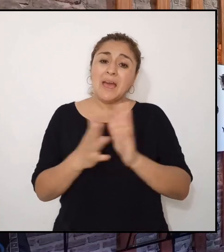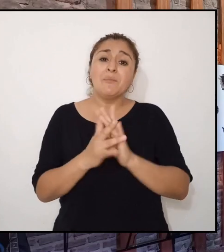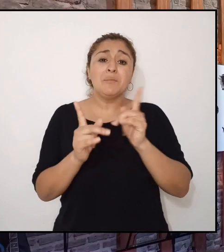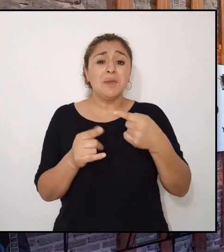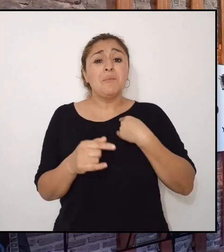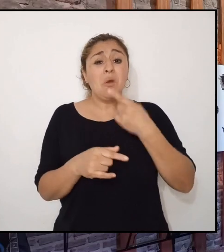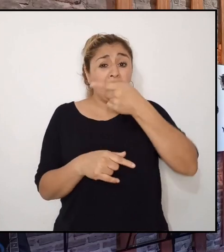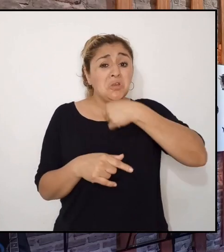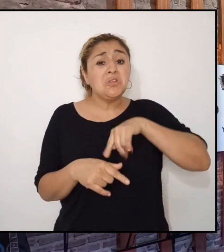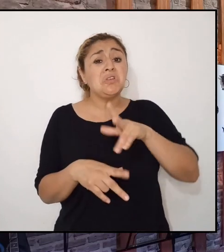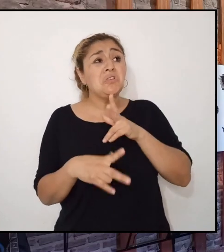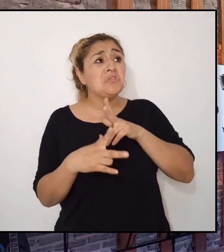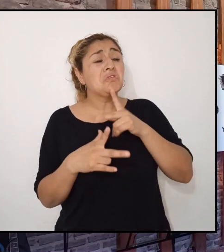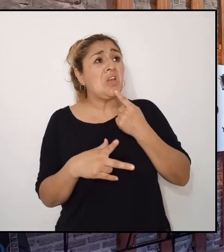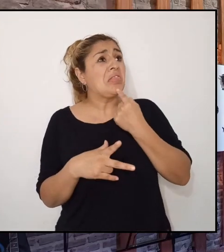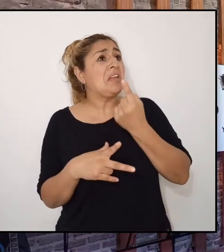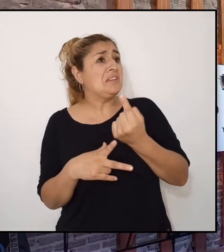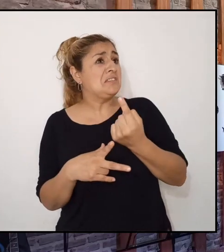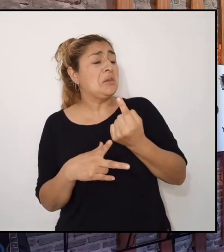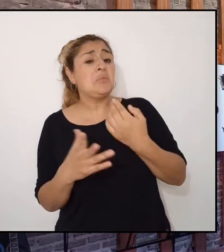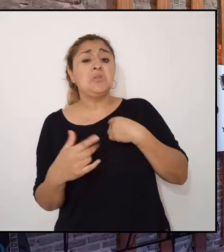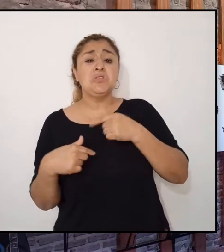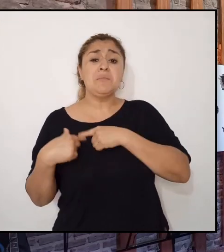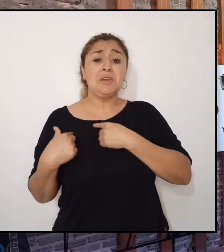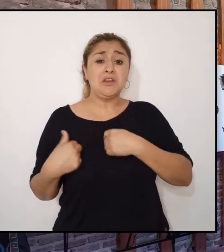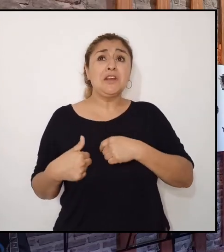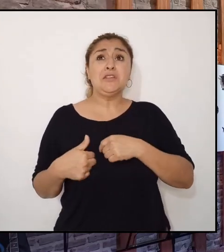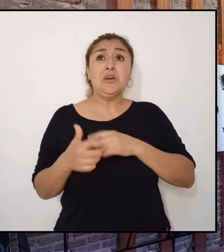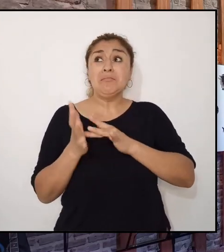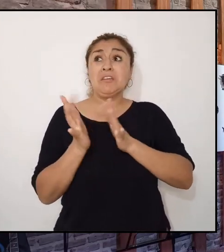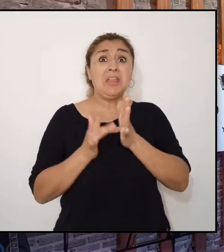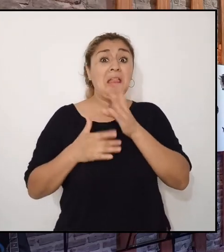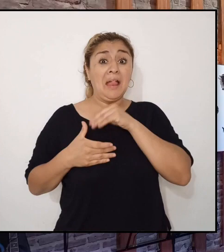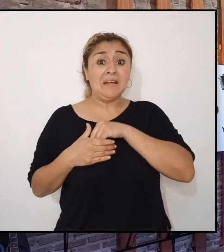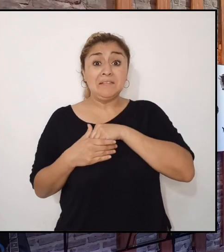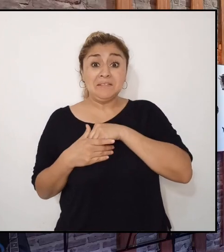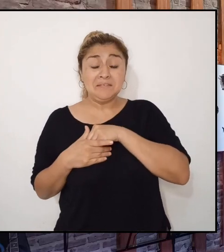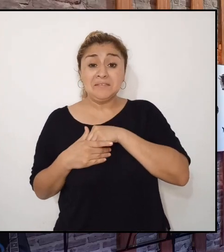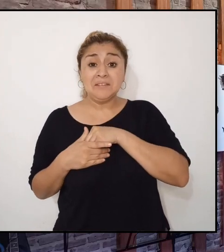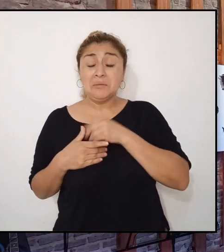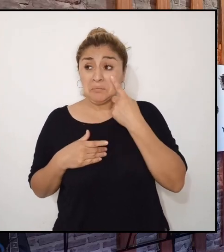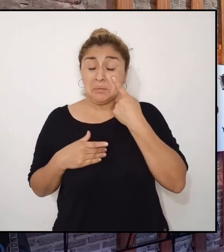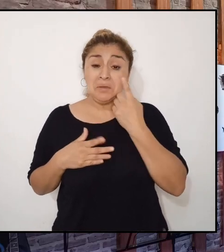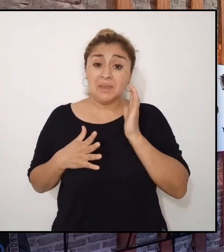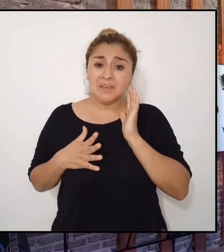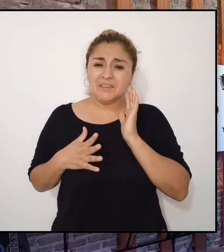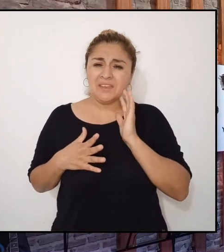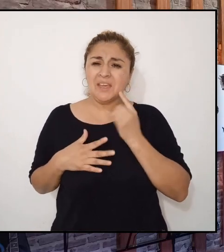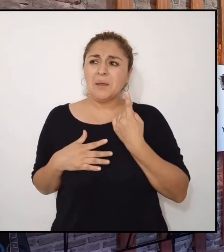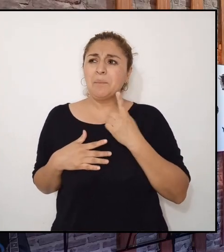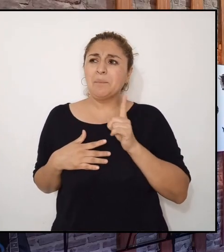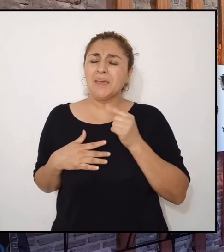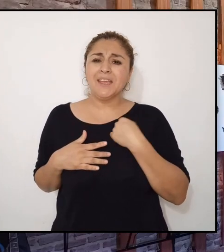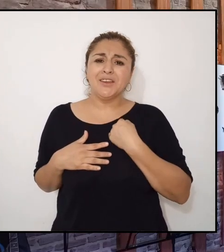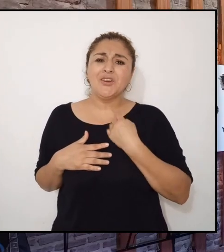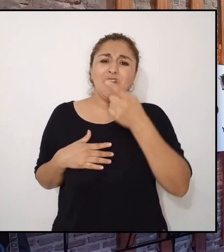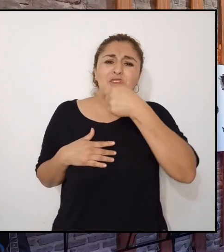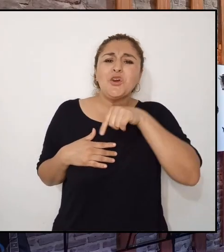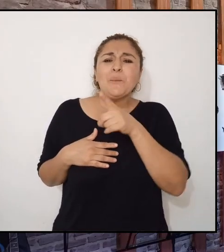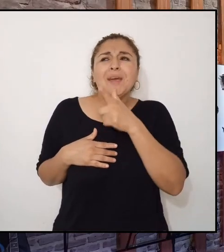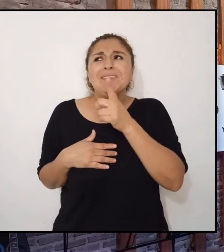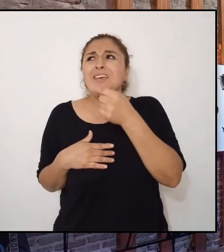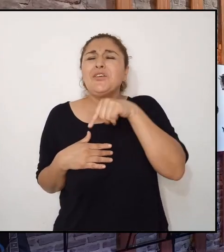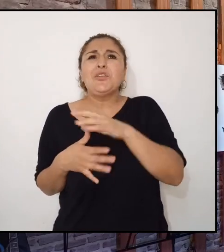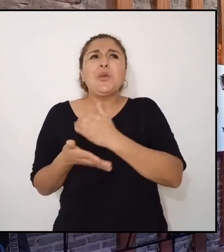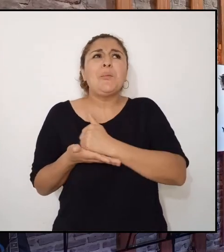en el corazón y así es, pero estamos esperando algo a veces fantástico